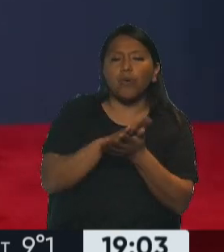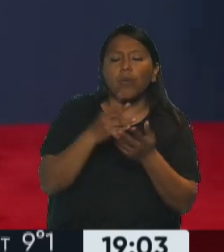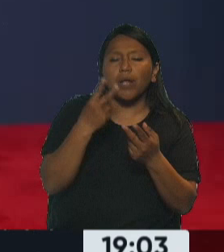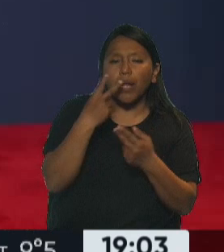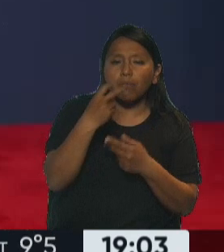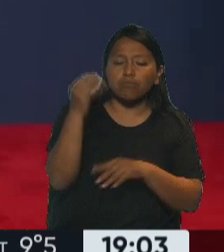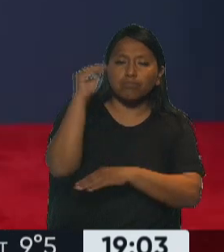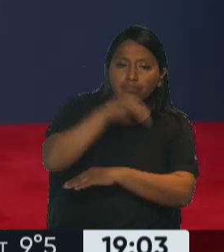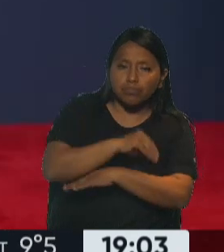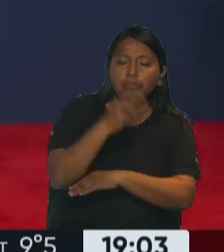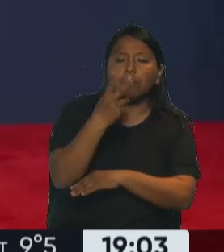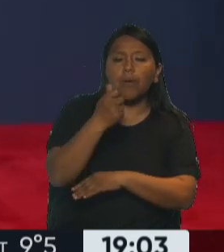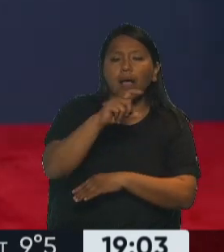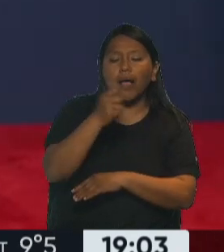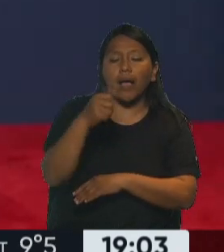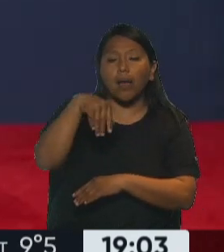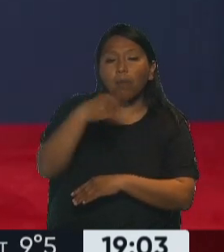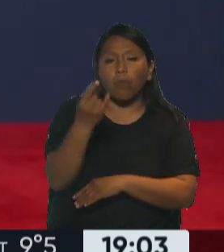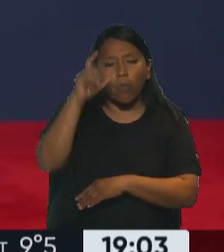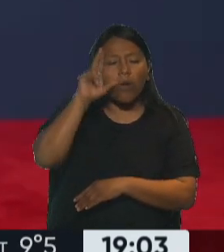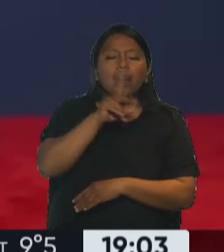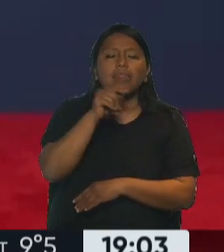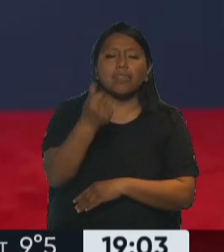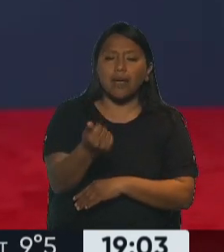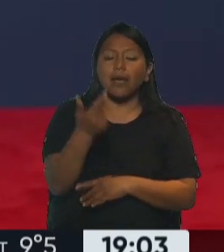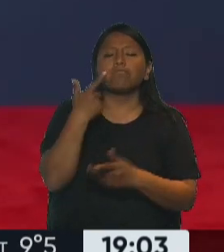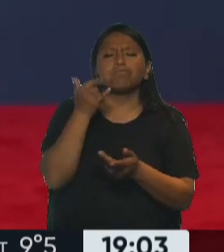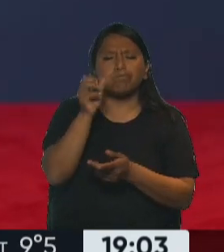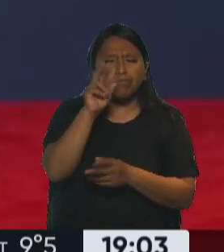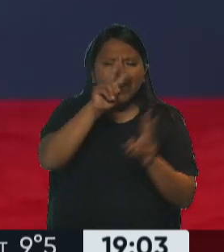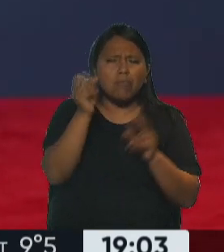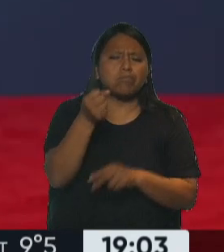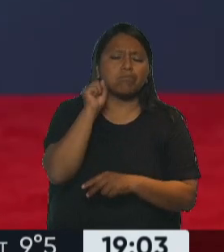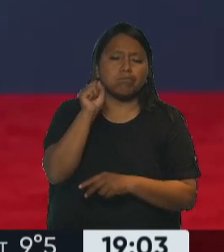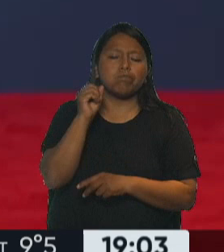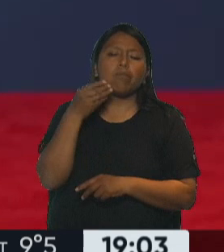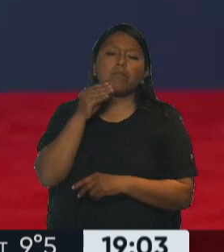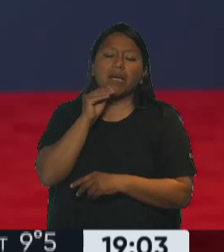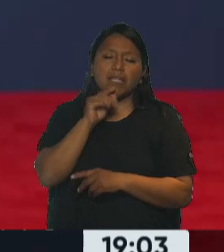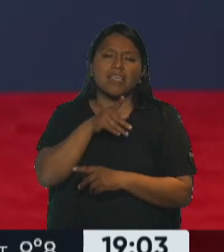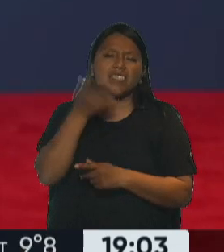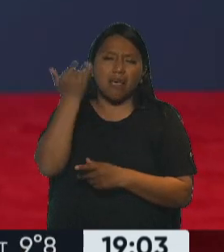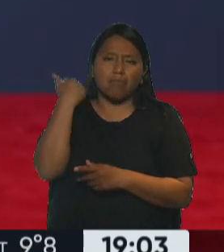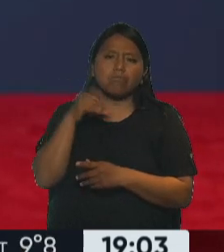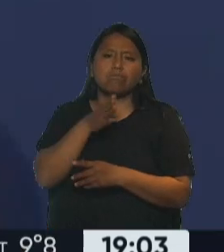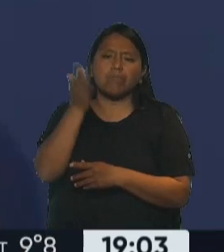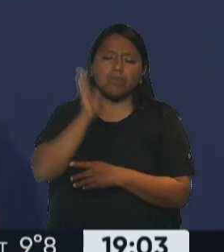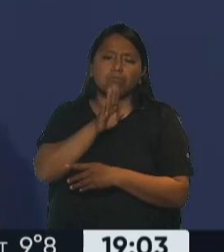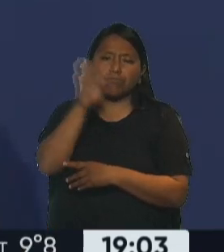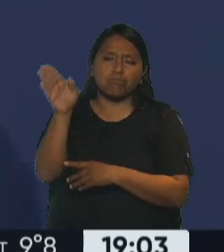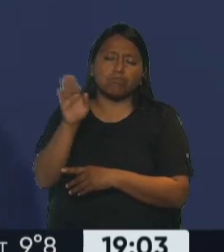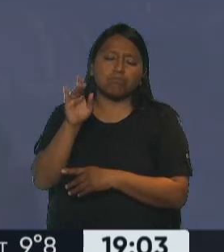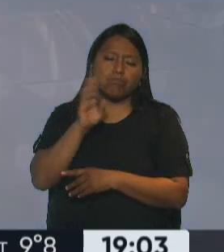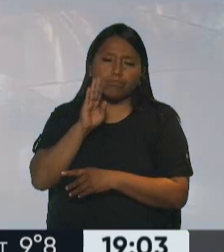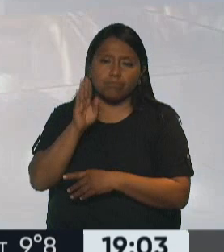yacimiento petrolífero Vaca Muerta, temas ya abordados por el ministro de Economía, Sergio Massa, en su gira por los Estados Unidos.